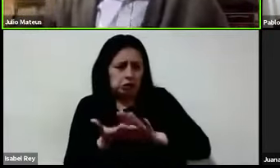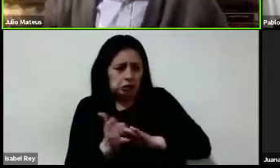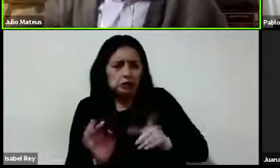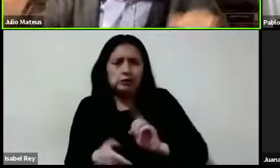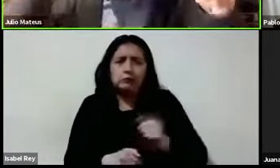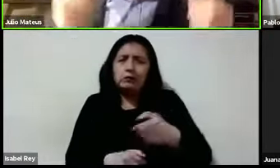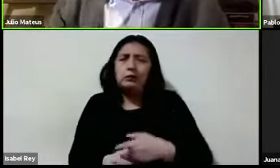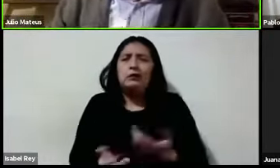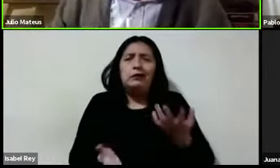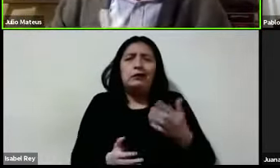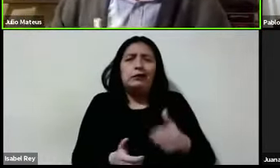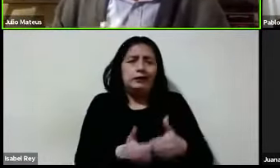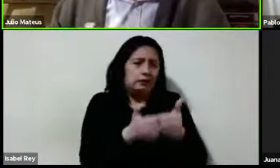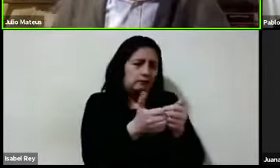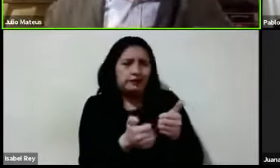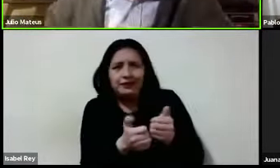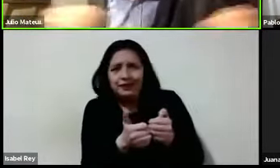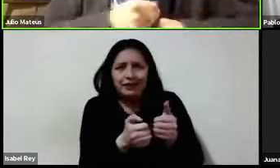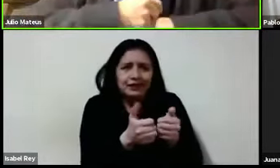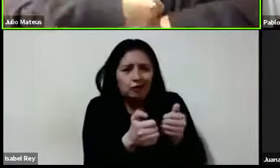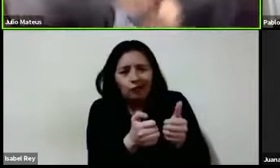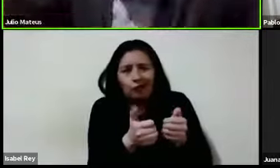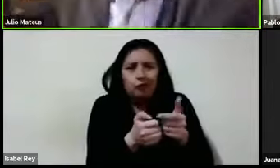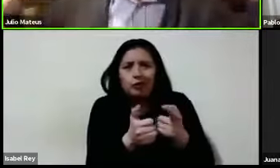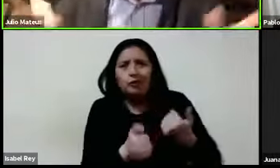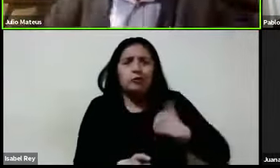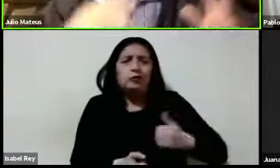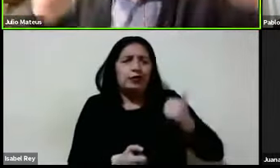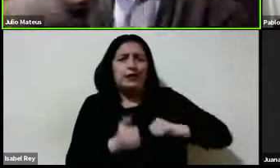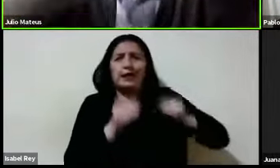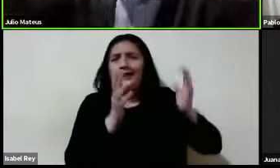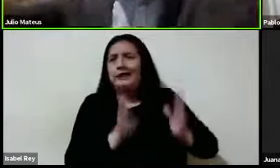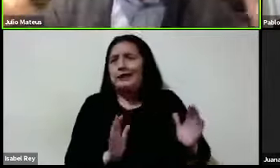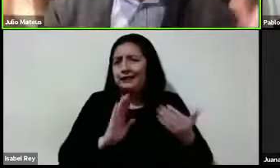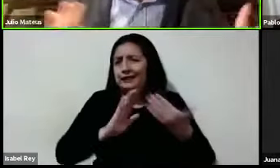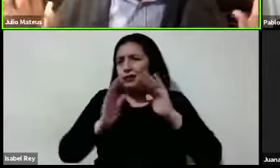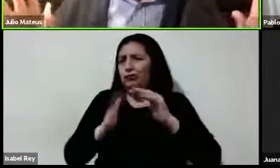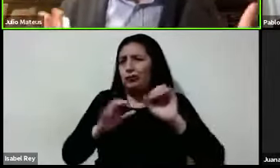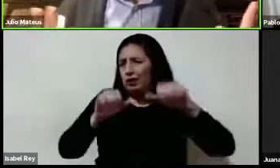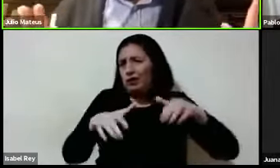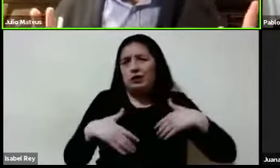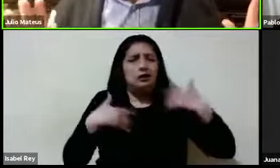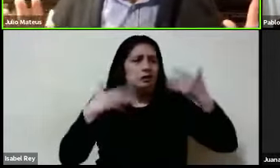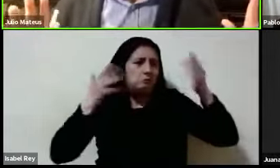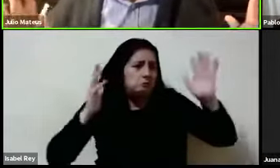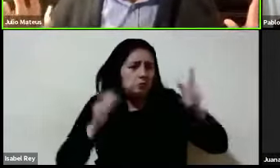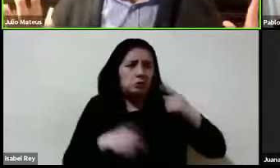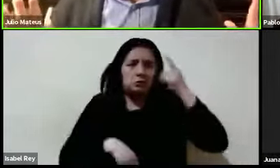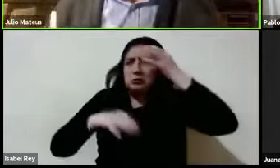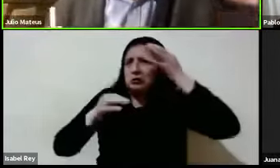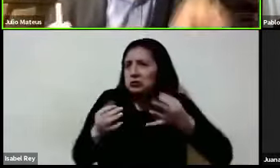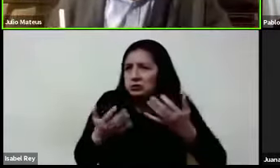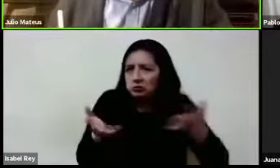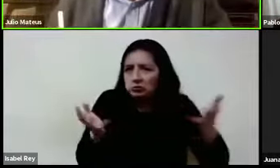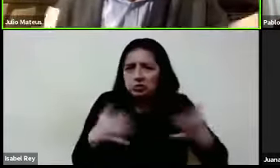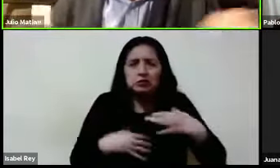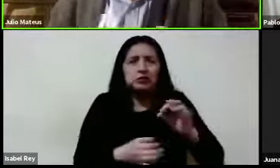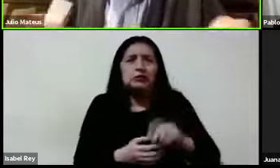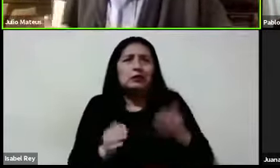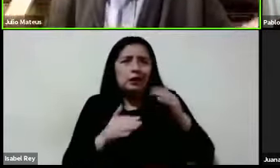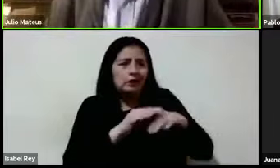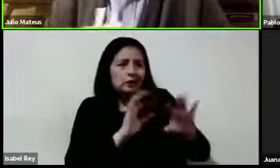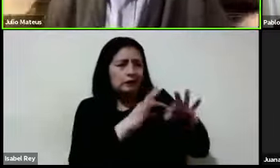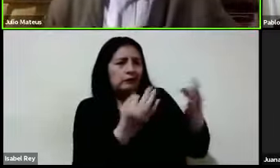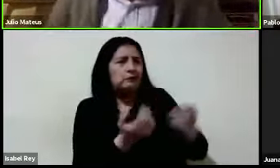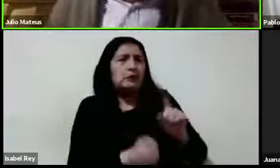el videojuego que practico soy el alcalde de toda la ciudad y puedo determinar cosas interesantes. Y en la casa no me